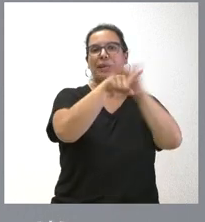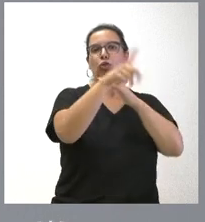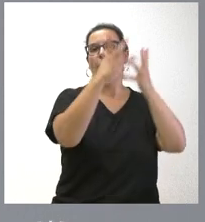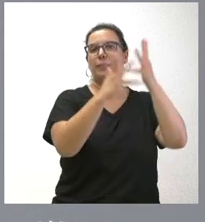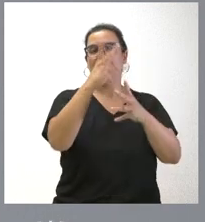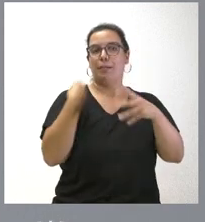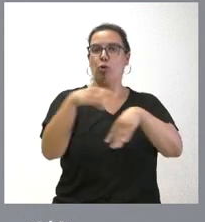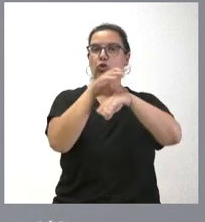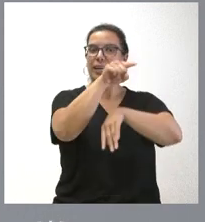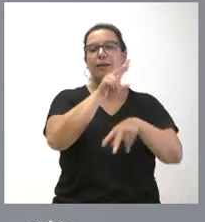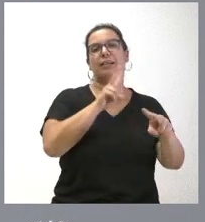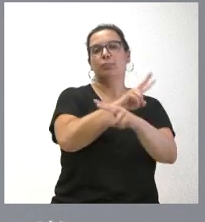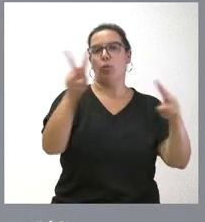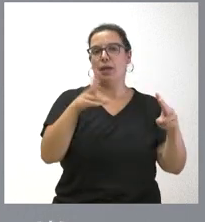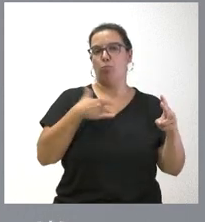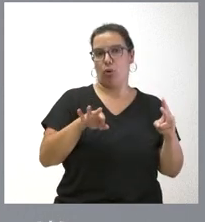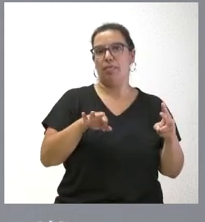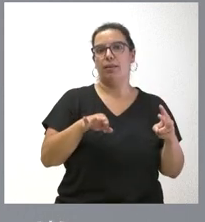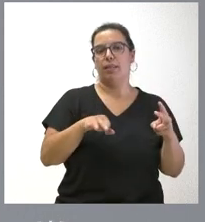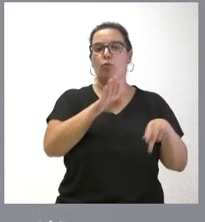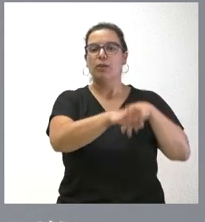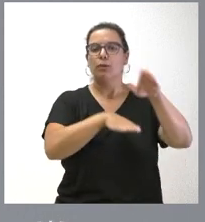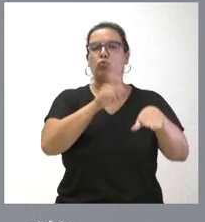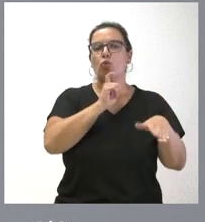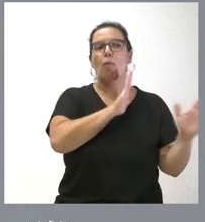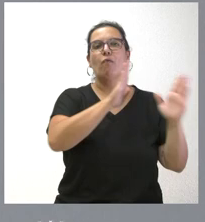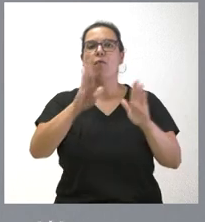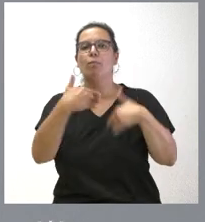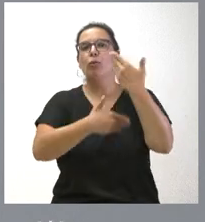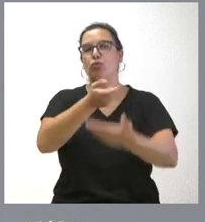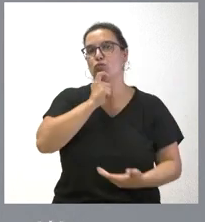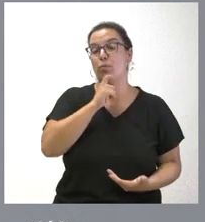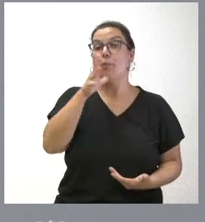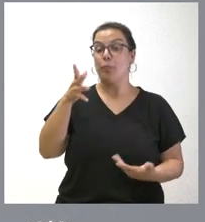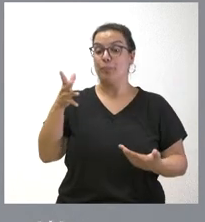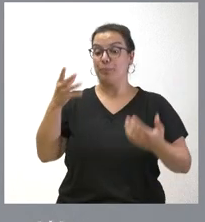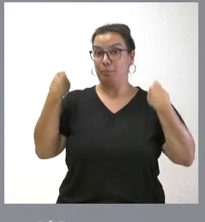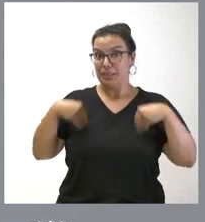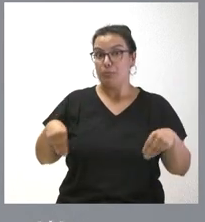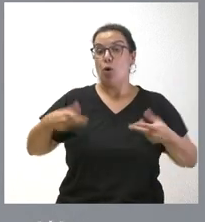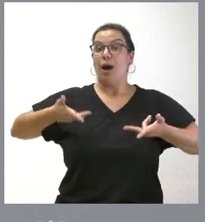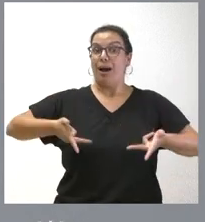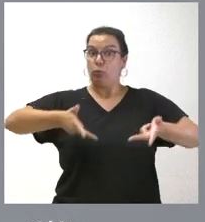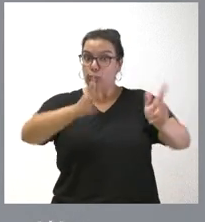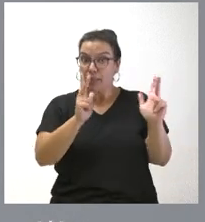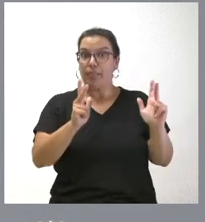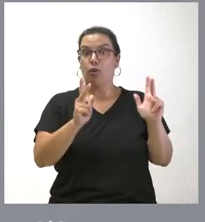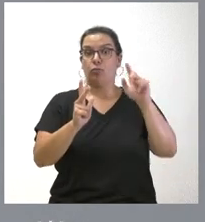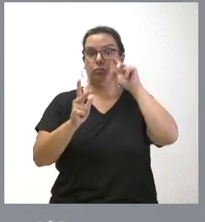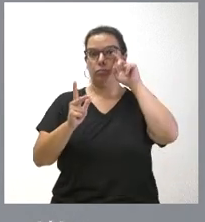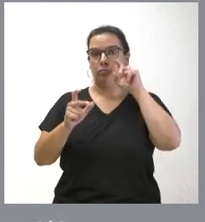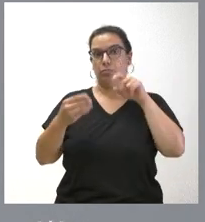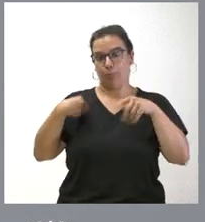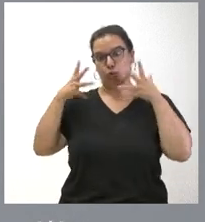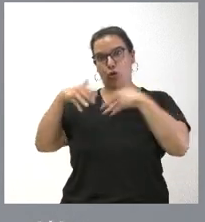señalar en cada uno de los ámbitos Cuáles son los pasos y los procesos porque la autorización que competía a este órgano al consejo